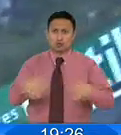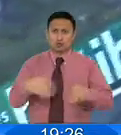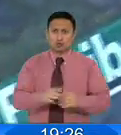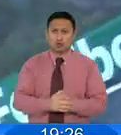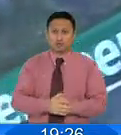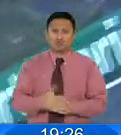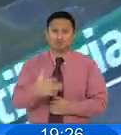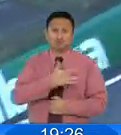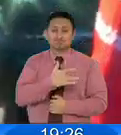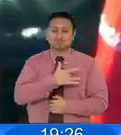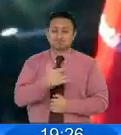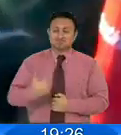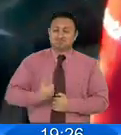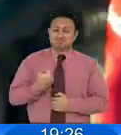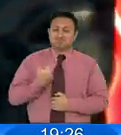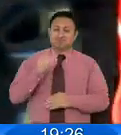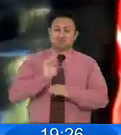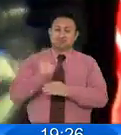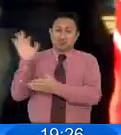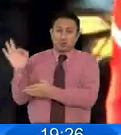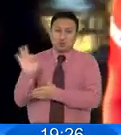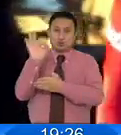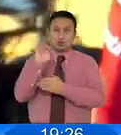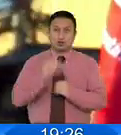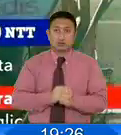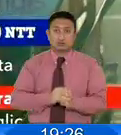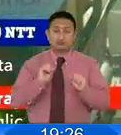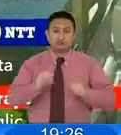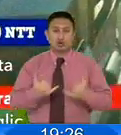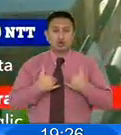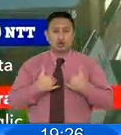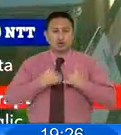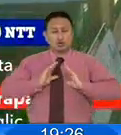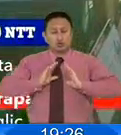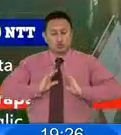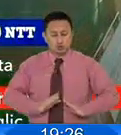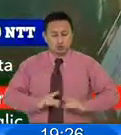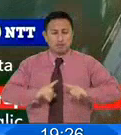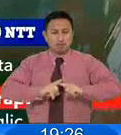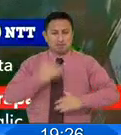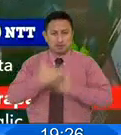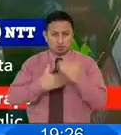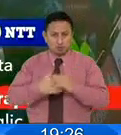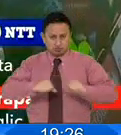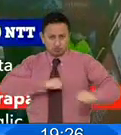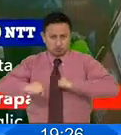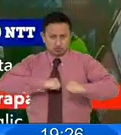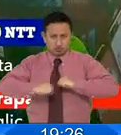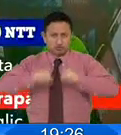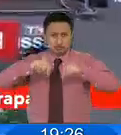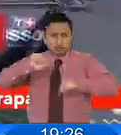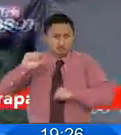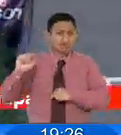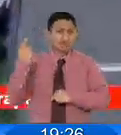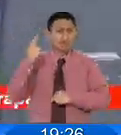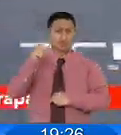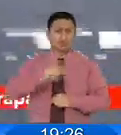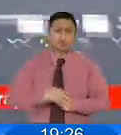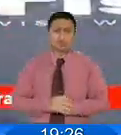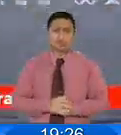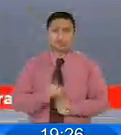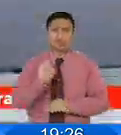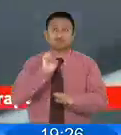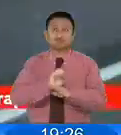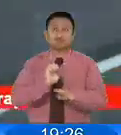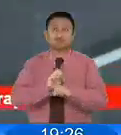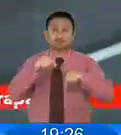poder representar al país, que se viene un descanso pero que seguirá trabajando para llegar al primer lugar. Ecuador se viste de gloria gracias